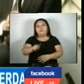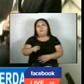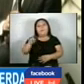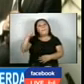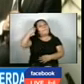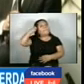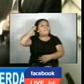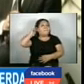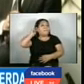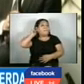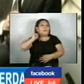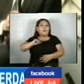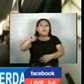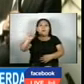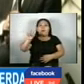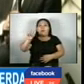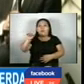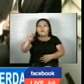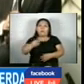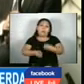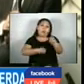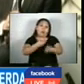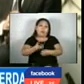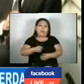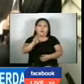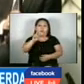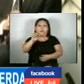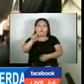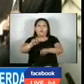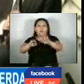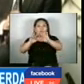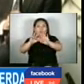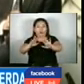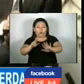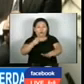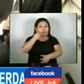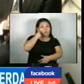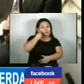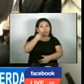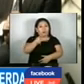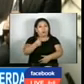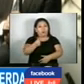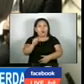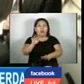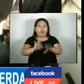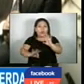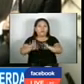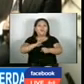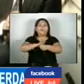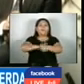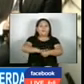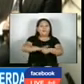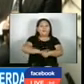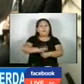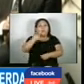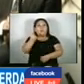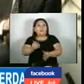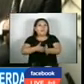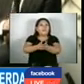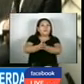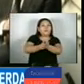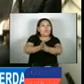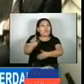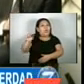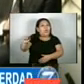Velázquez. Esto narro desde el 2018, con base a que ellos tenían ciertas presiones o ciertos intereses. Ellos empiezan